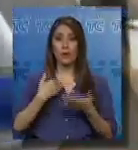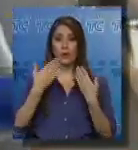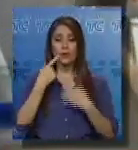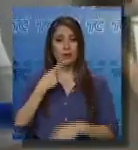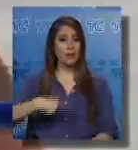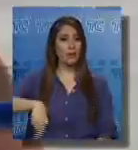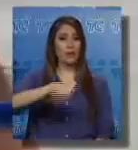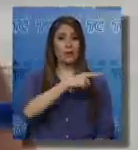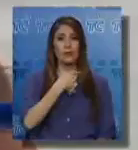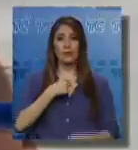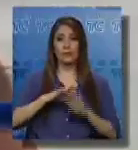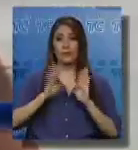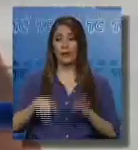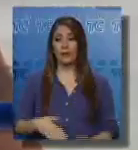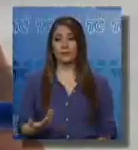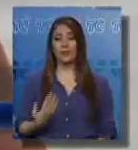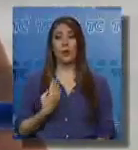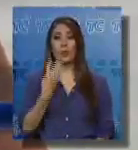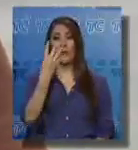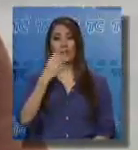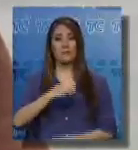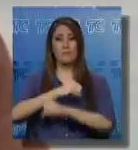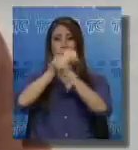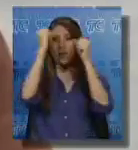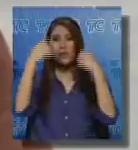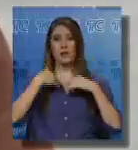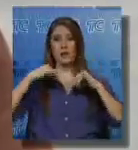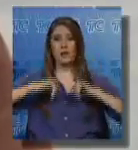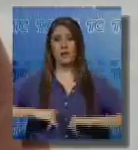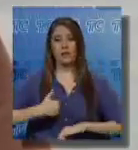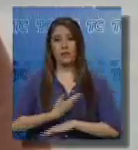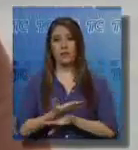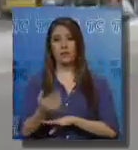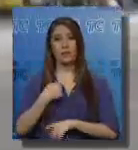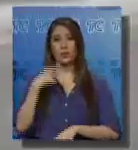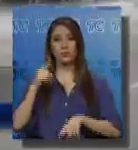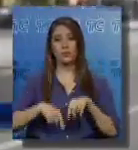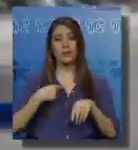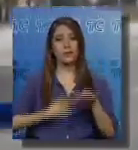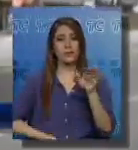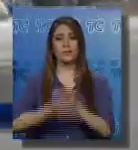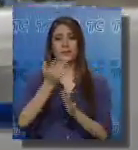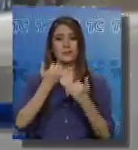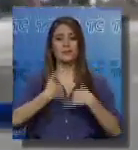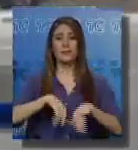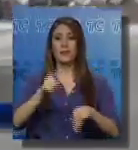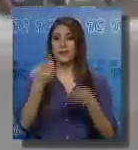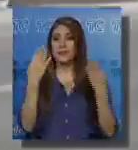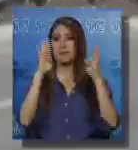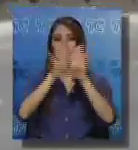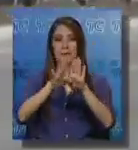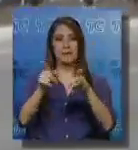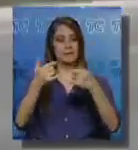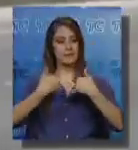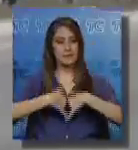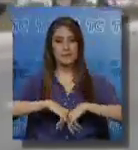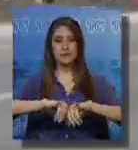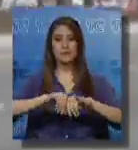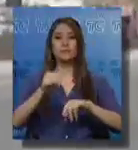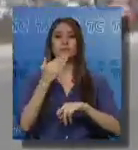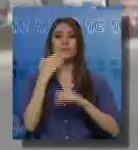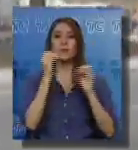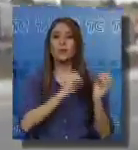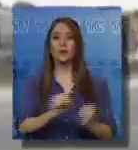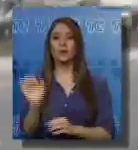que ir a la casa ya. Estoy desde las 4 de la mañana y no he podido cumplir con mi objetivo. La vía continúa bloqueada. La policía intenta organizar